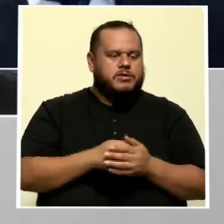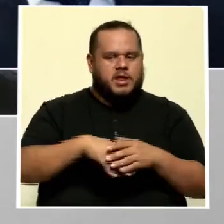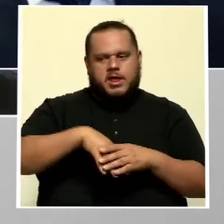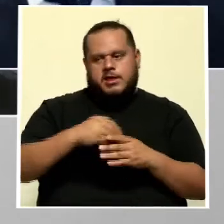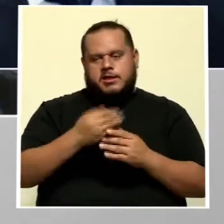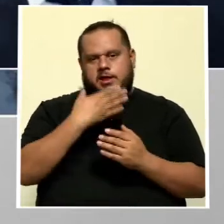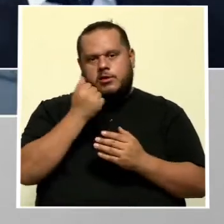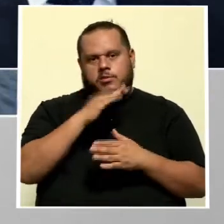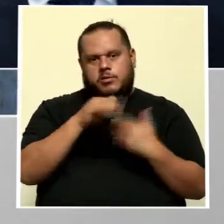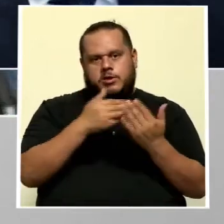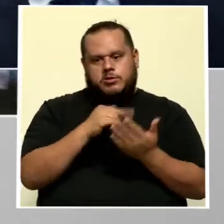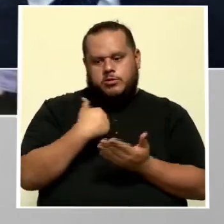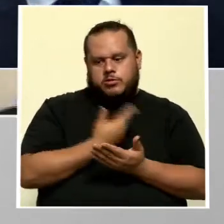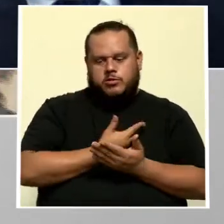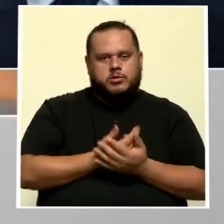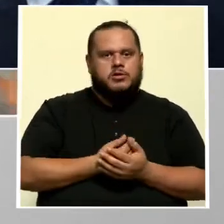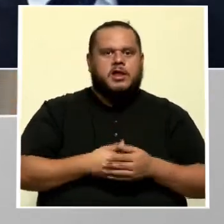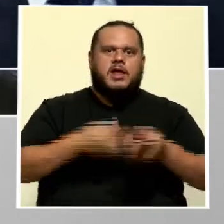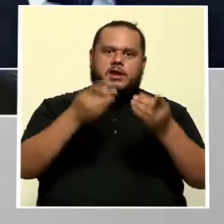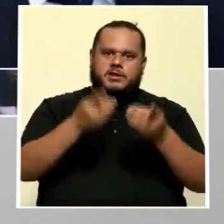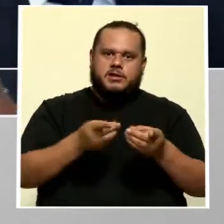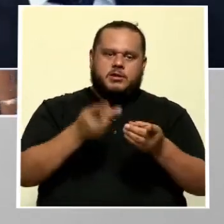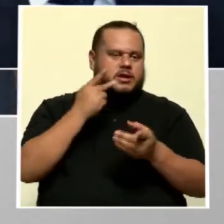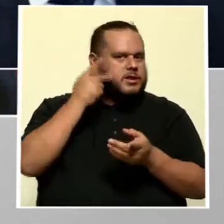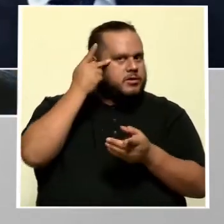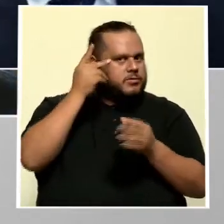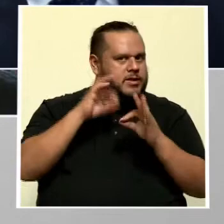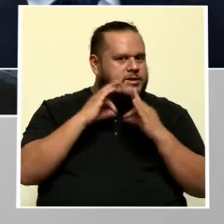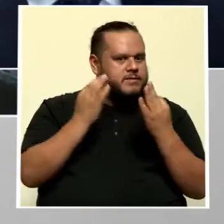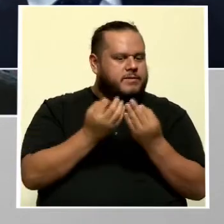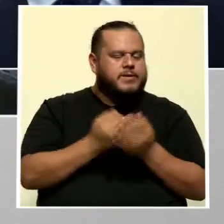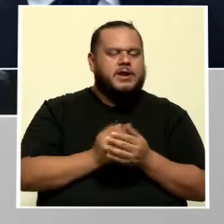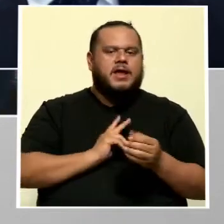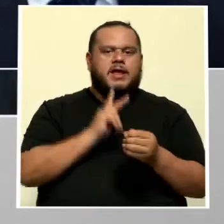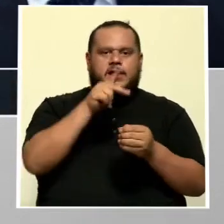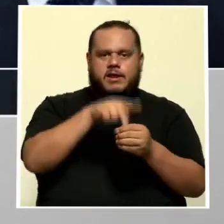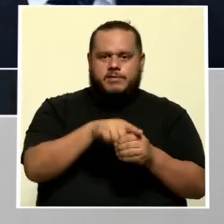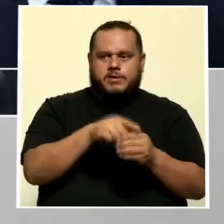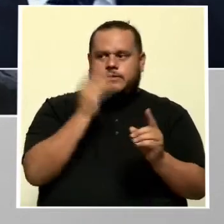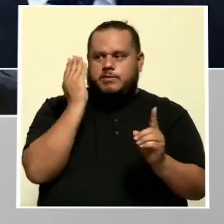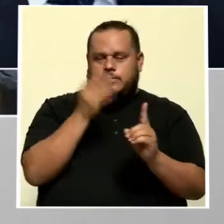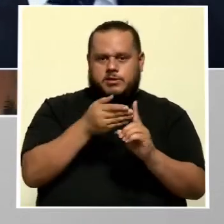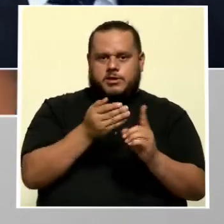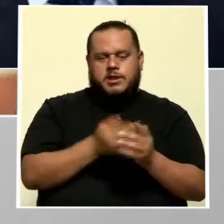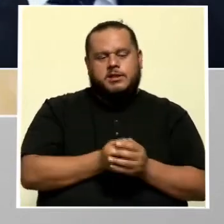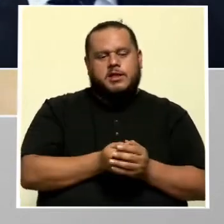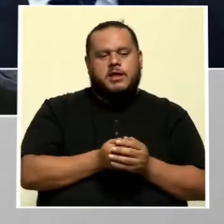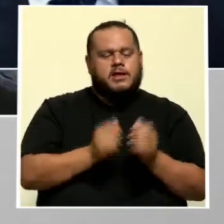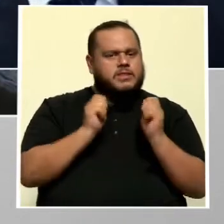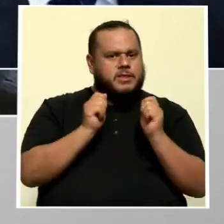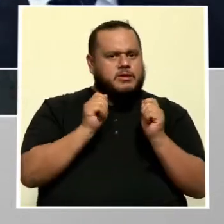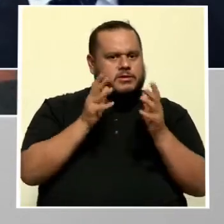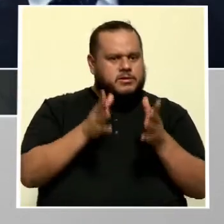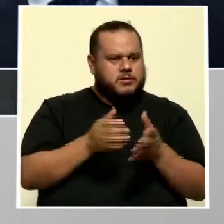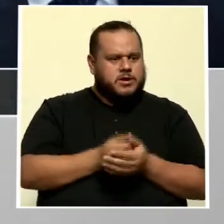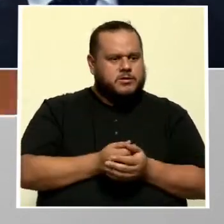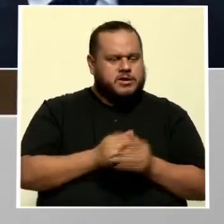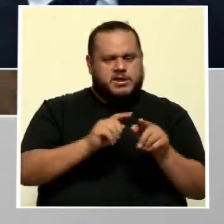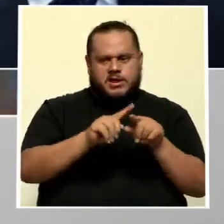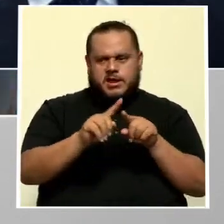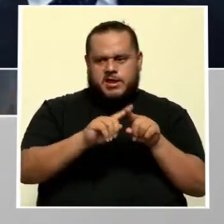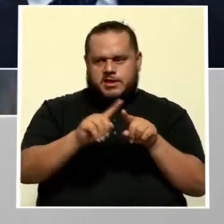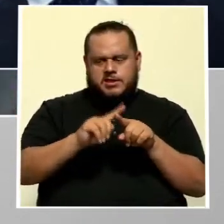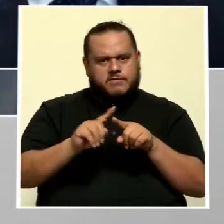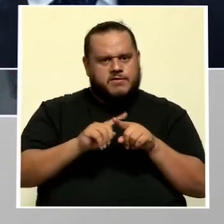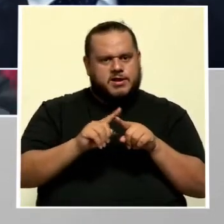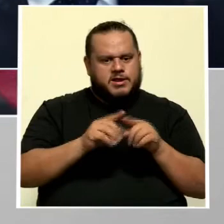lo mejor de todos nosotros, las decisiones de los padres de familia, la participación directa de los educadores en diversas clases